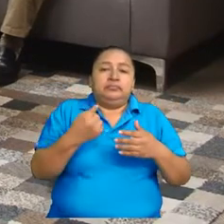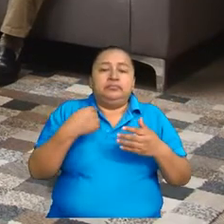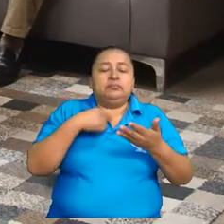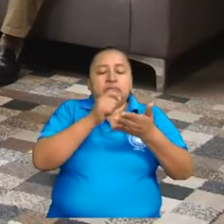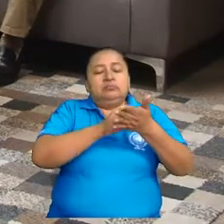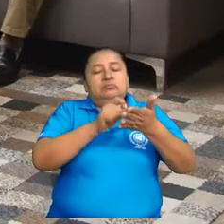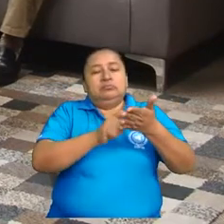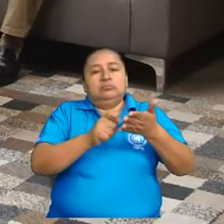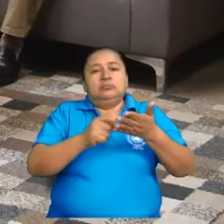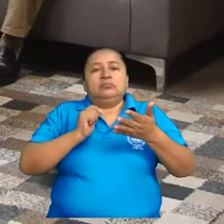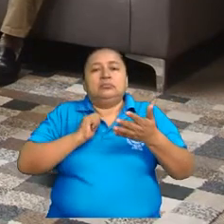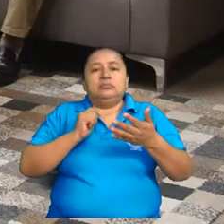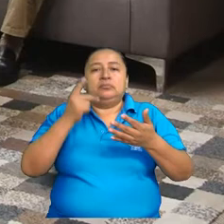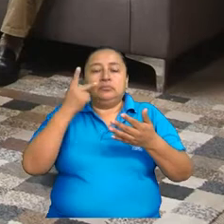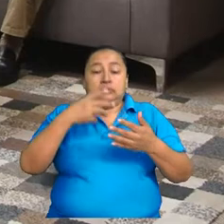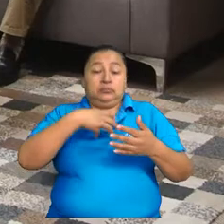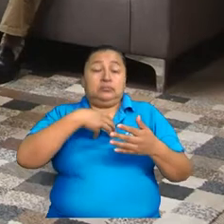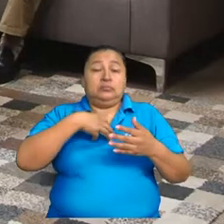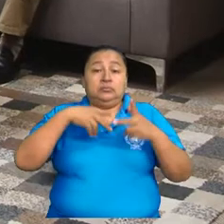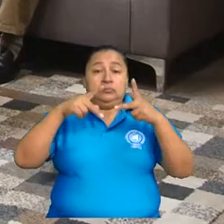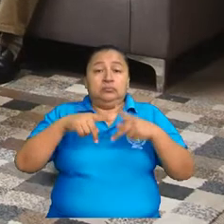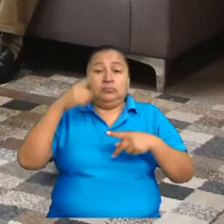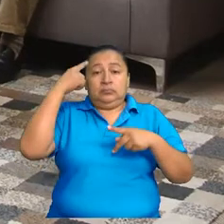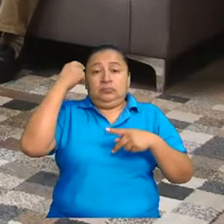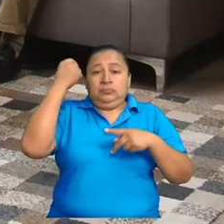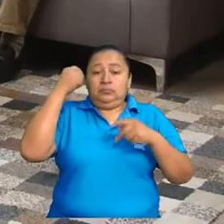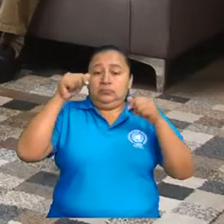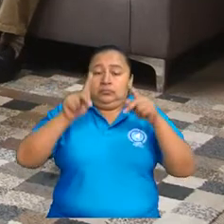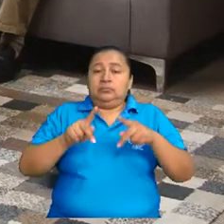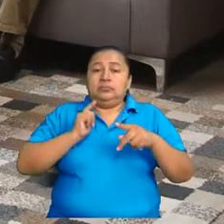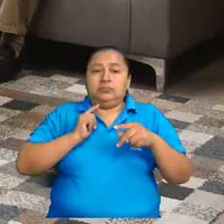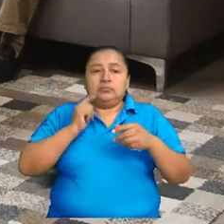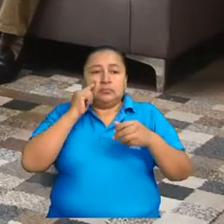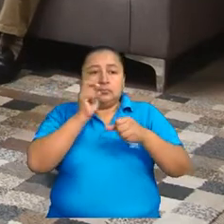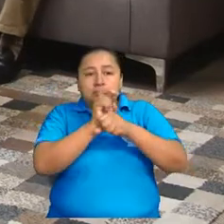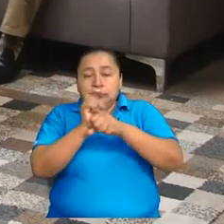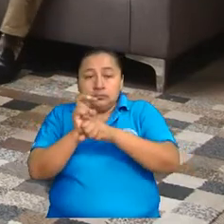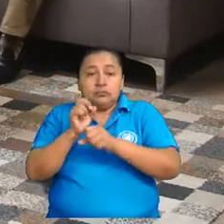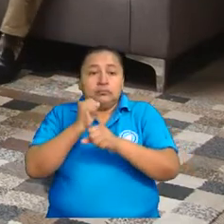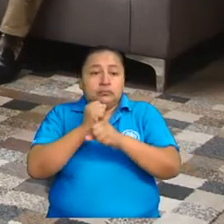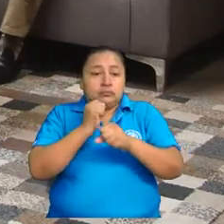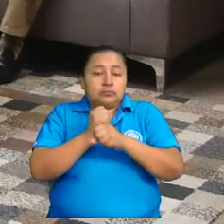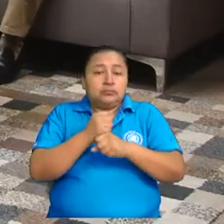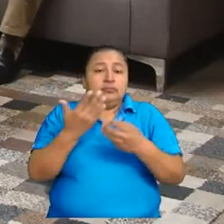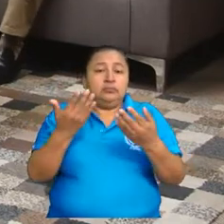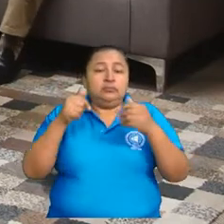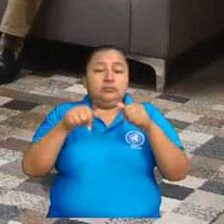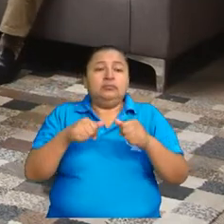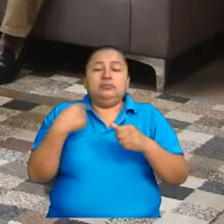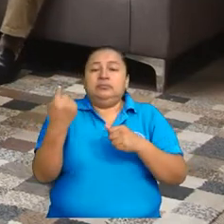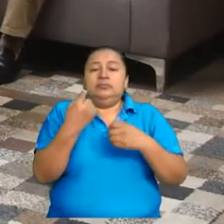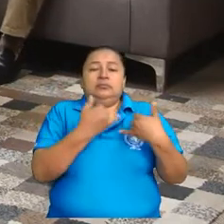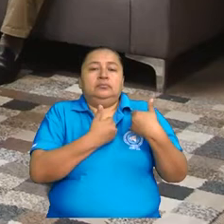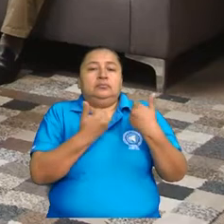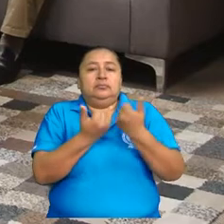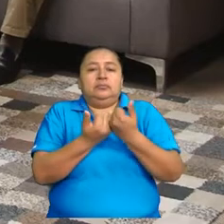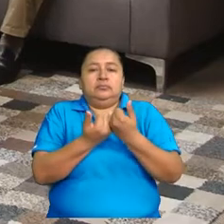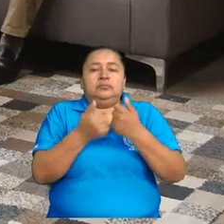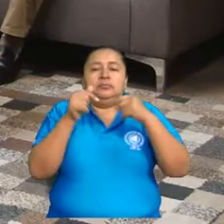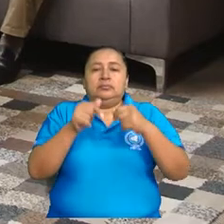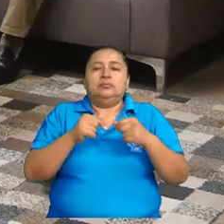reporta, entonces eso ves la conciencia también de la gente. O sea, la vigilancia parte no solo la institucional, sino